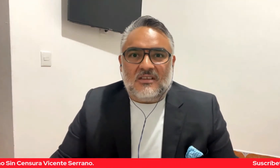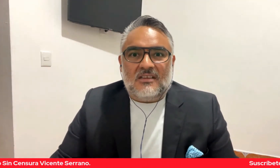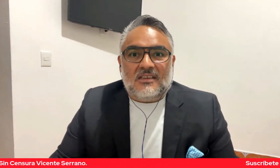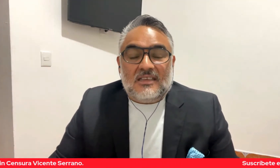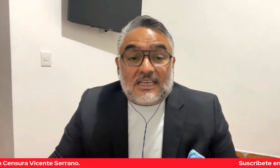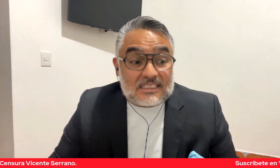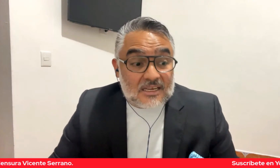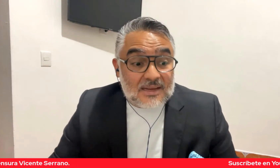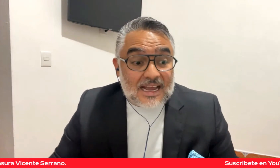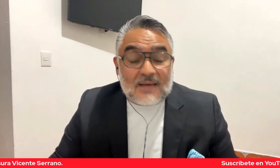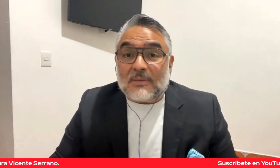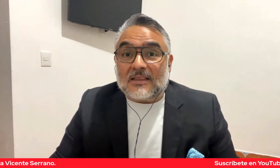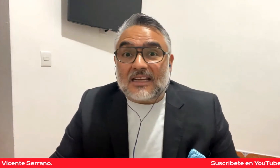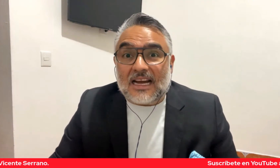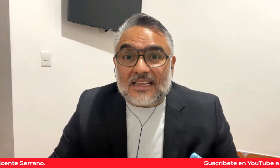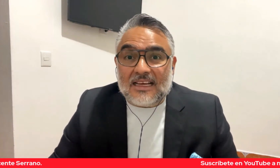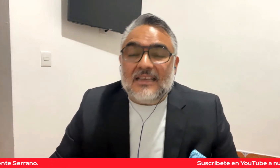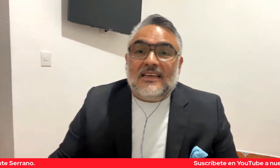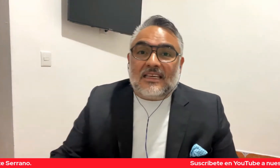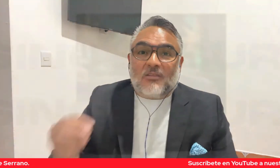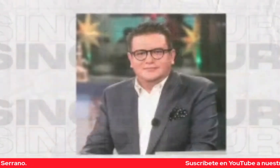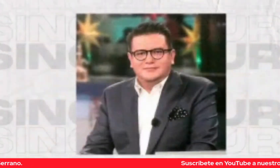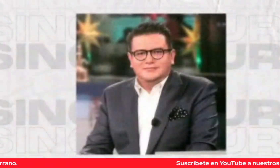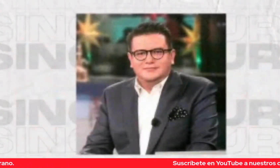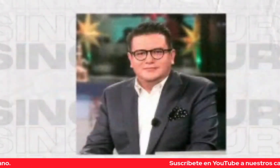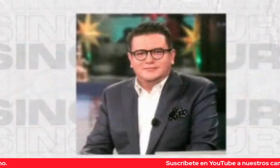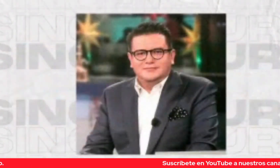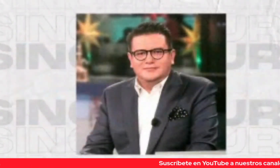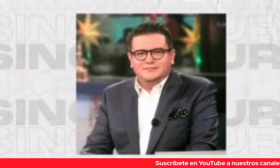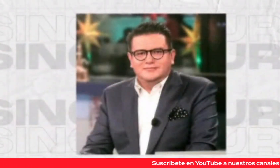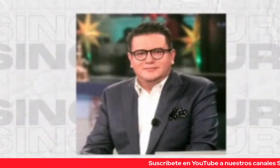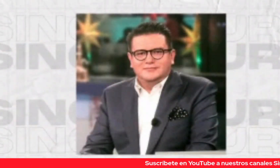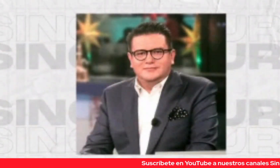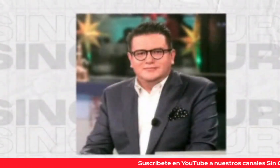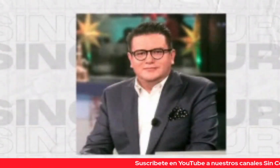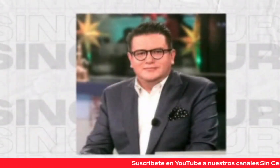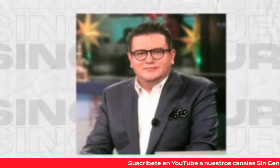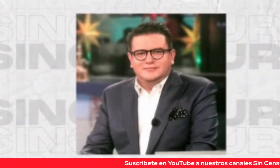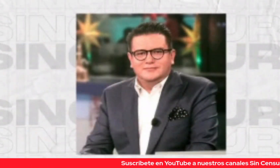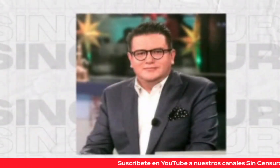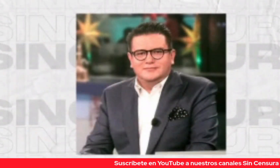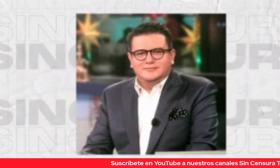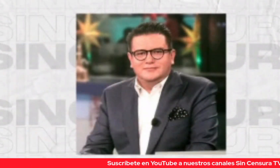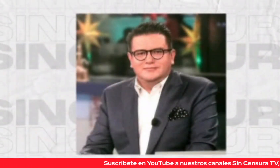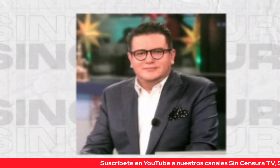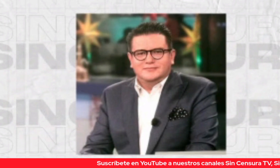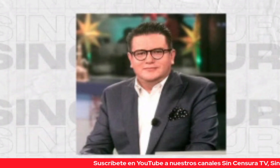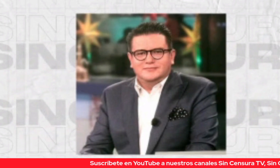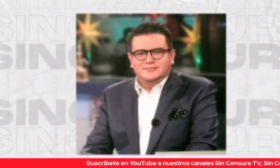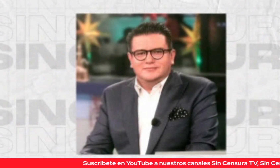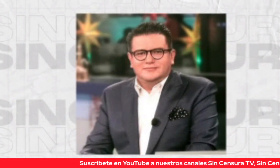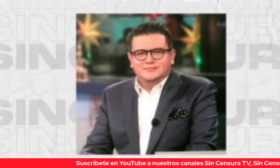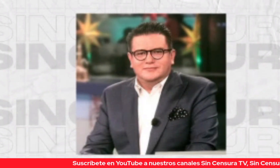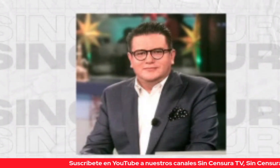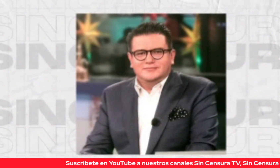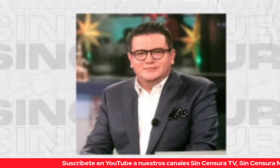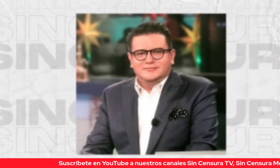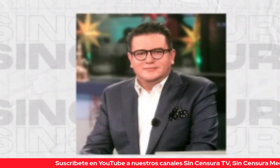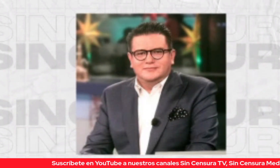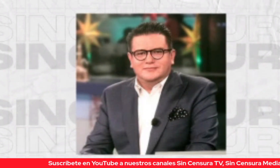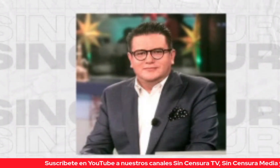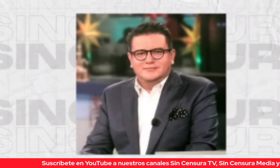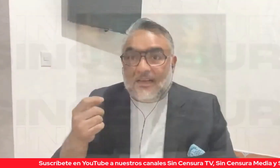radio, escribe cada pendejada que cuando intenta golpear al presidente Andrés Manuel López Obrador